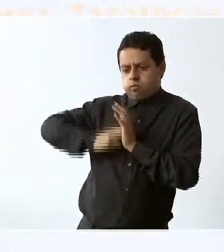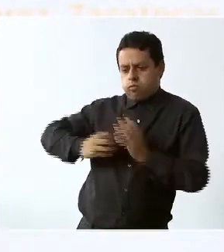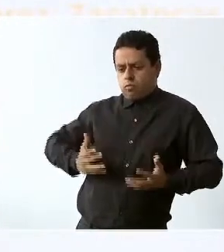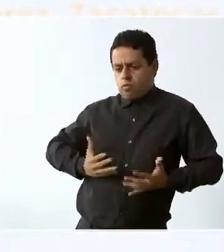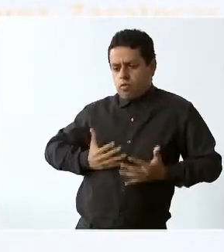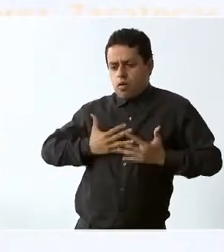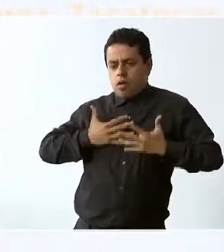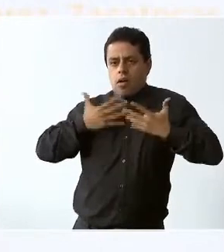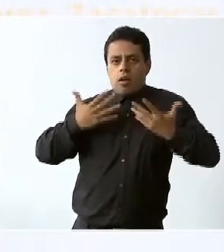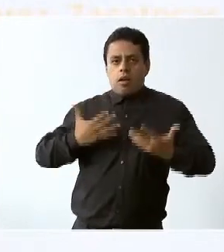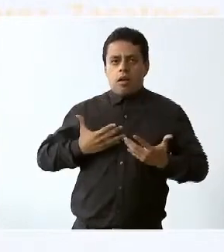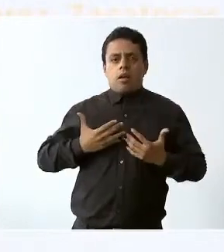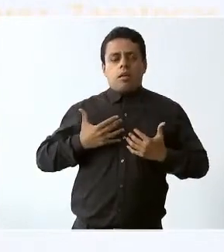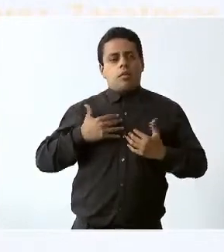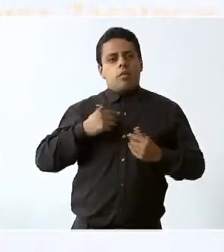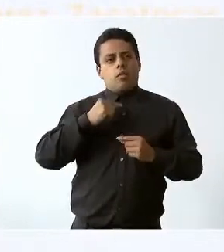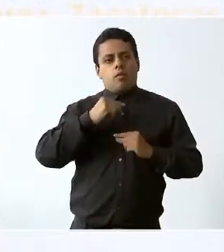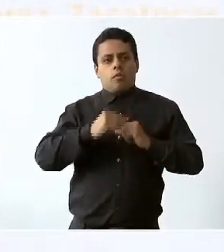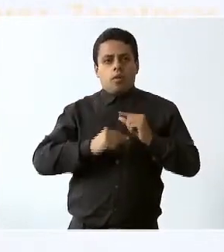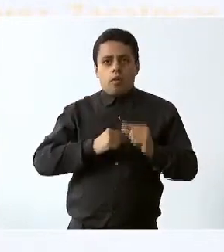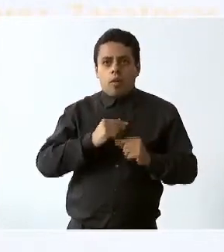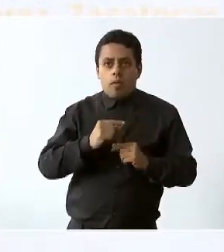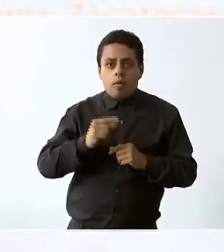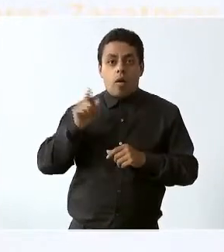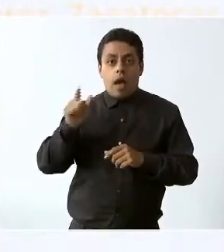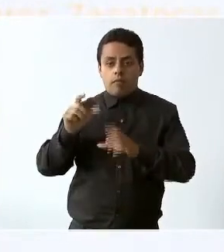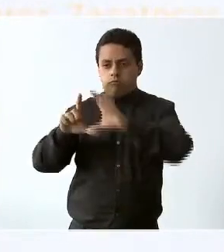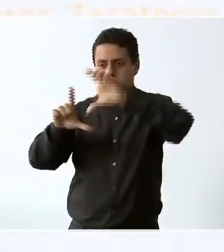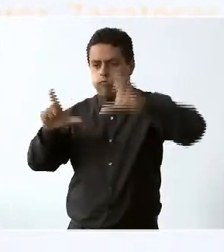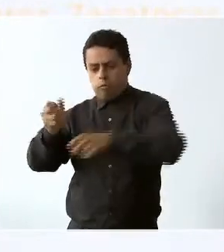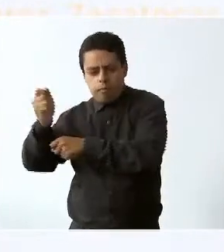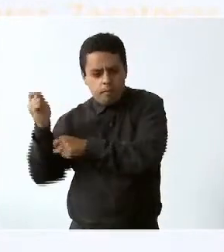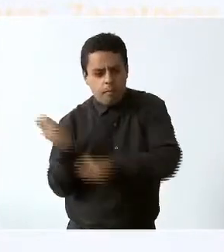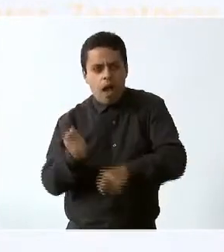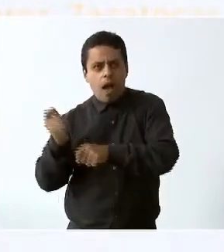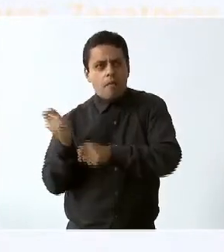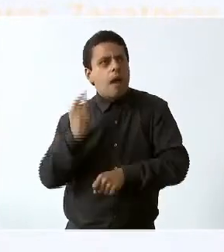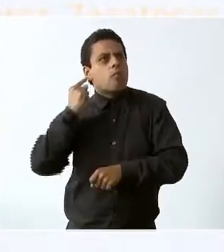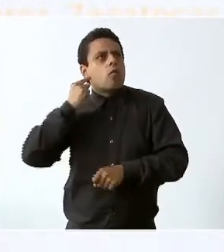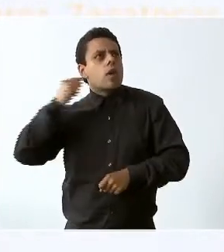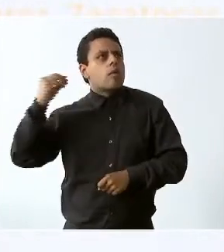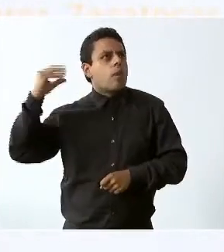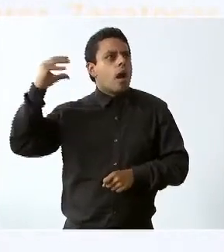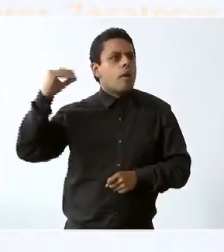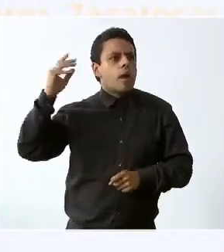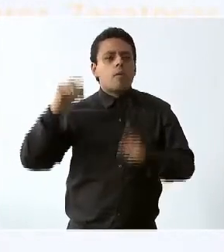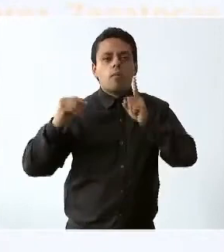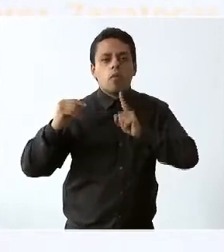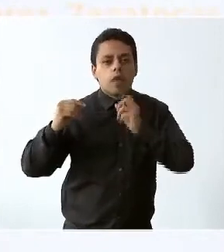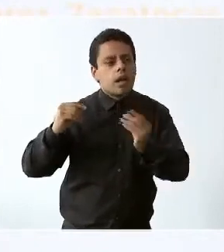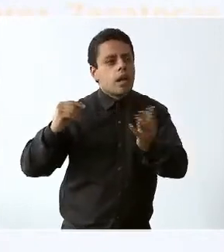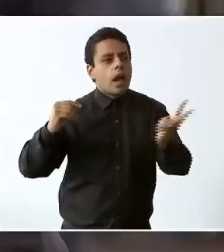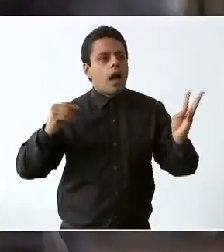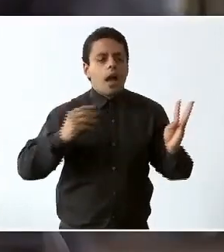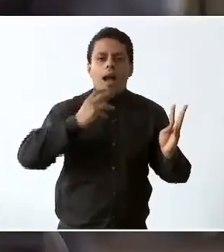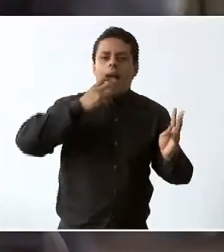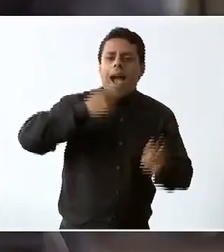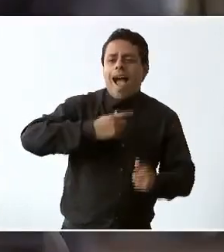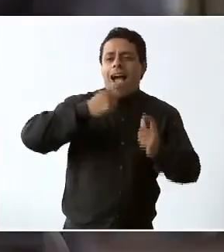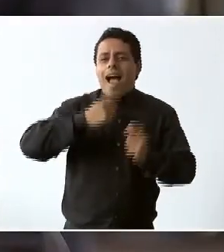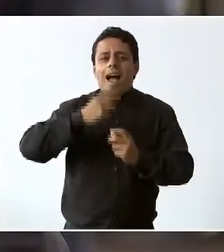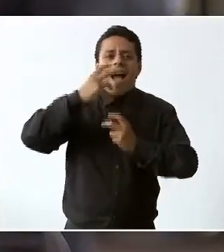golpe cadencioso de las hachas, entre risas y gritos de muchachas